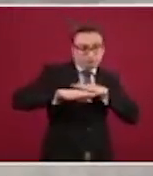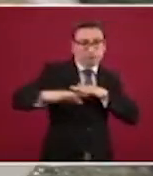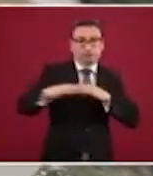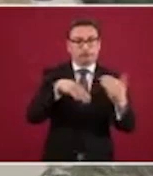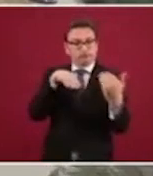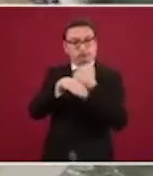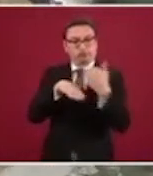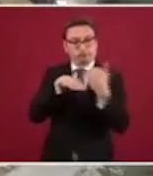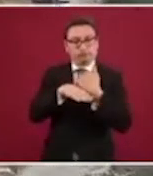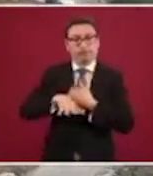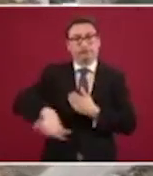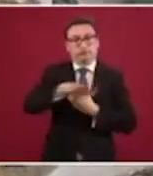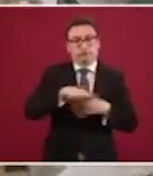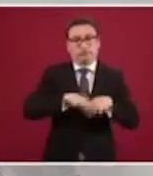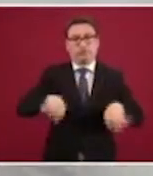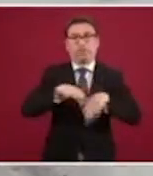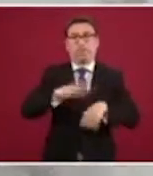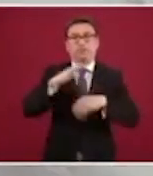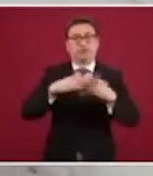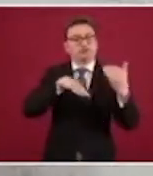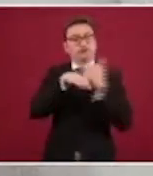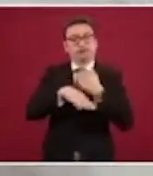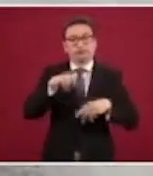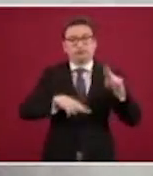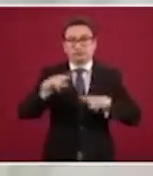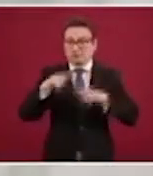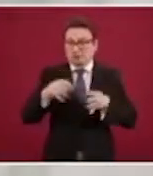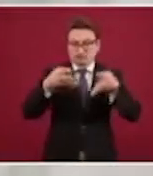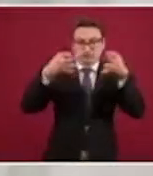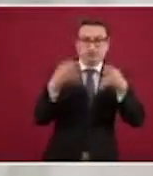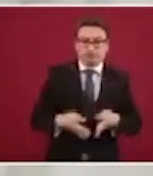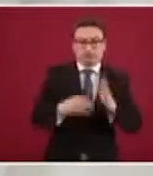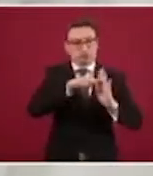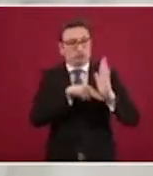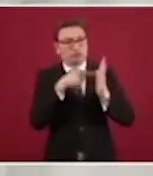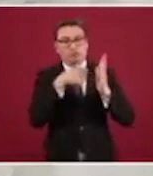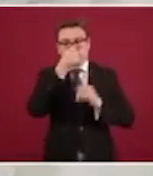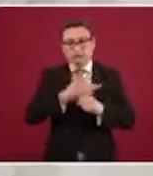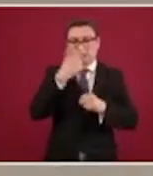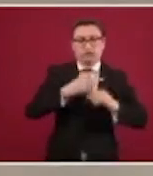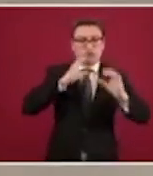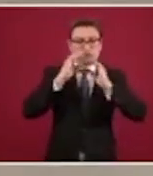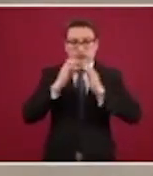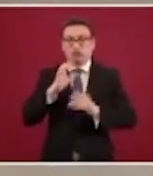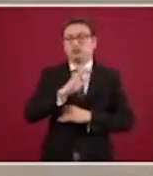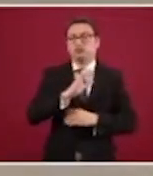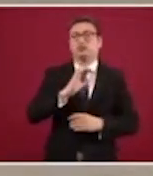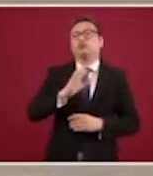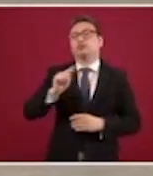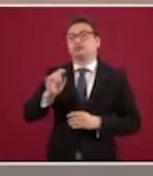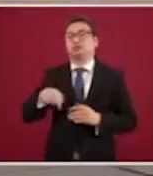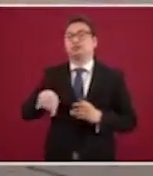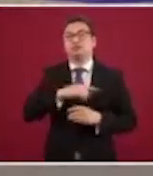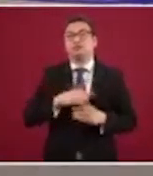dos sentidos de la vialidad principal, alcanzando los niveles de calidad óptimos conforme a normas de la Secretaría de Comunicaciones y